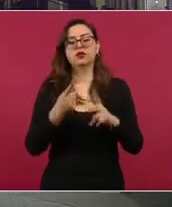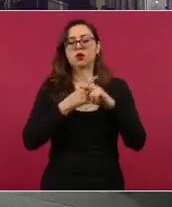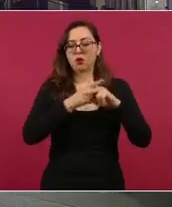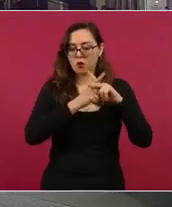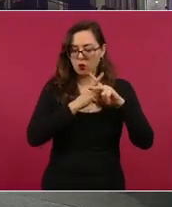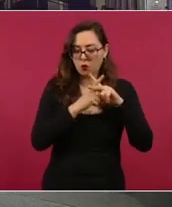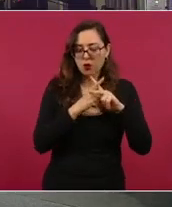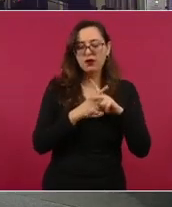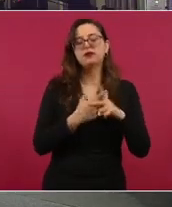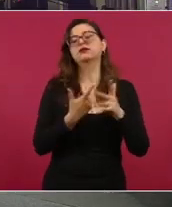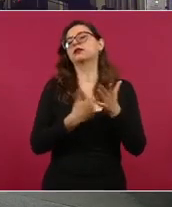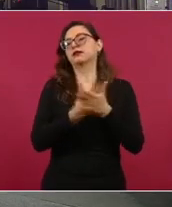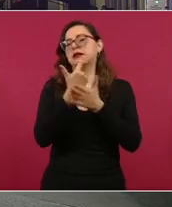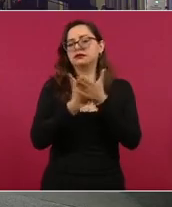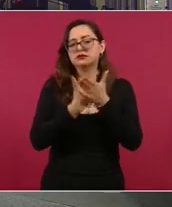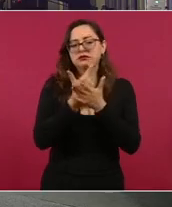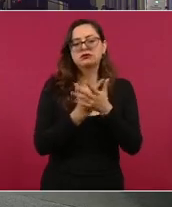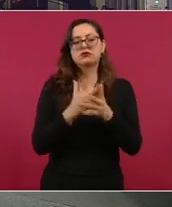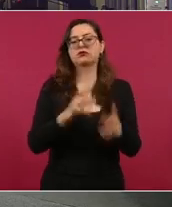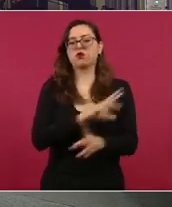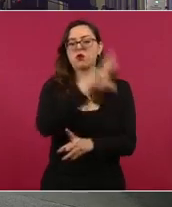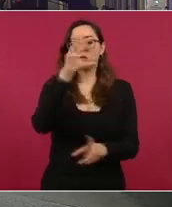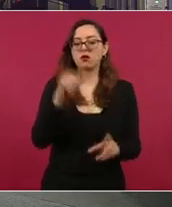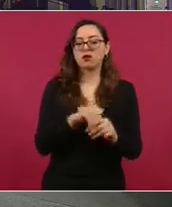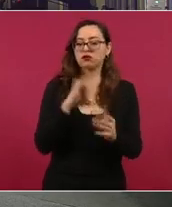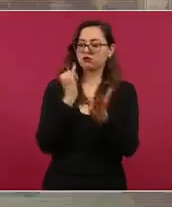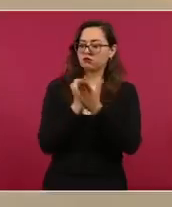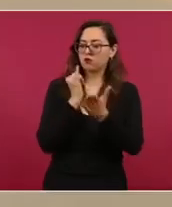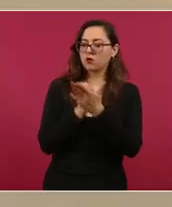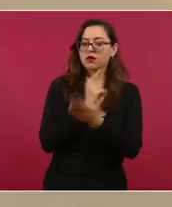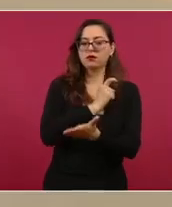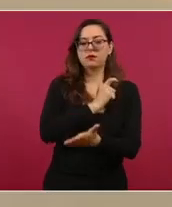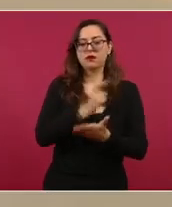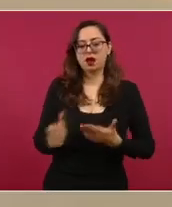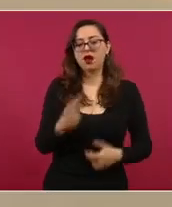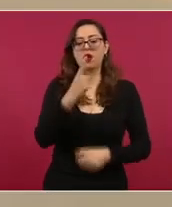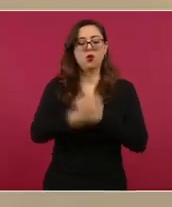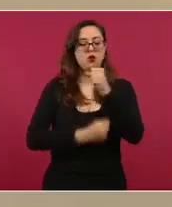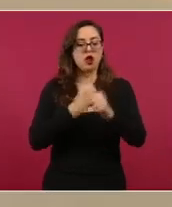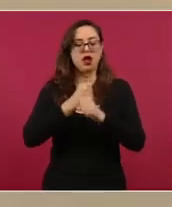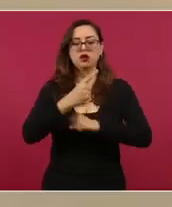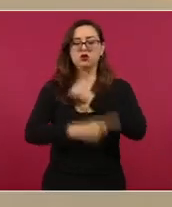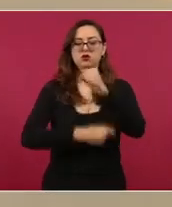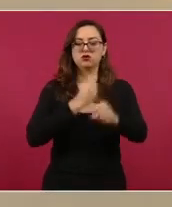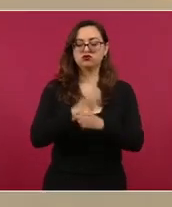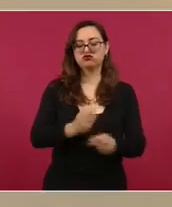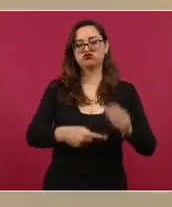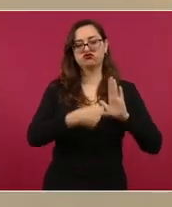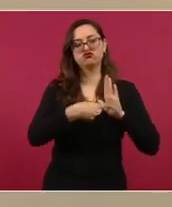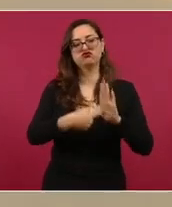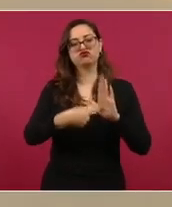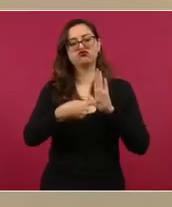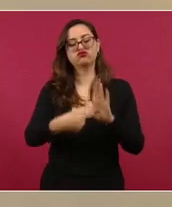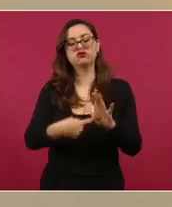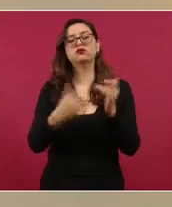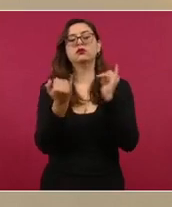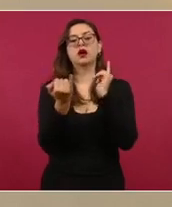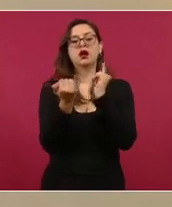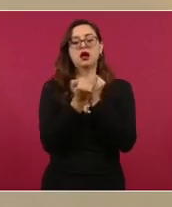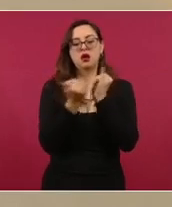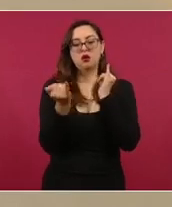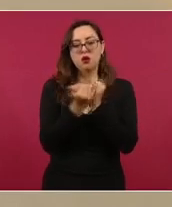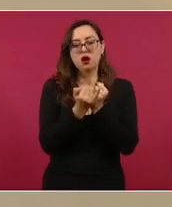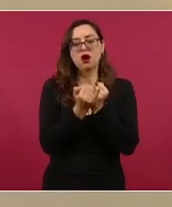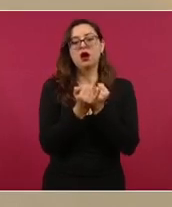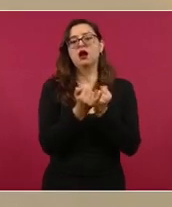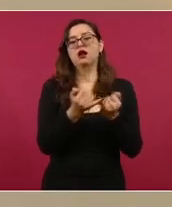de obligaciones ante la autoridad hacendaria, como las declaraciones anuales, justificación de partidas de los presupuestos